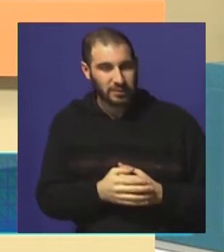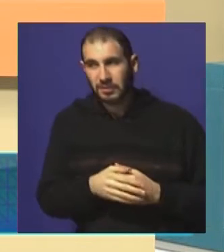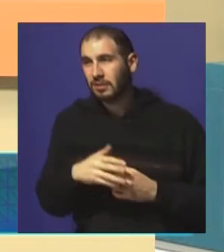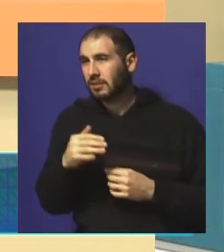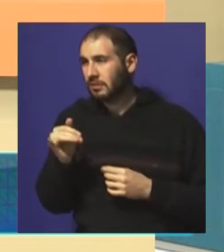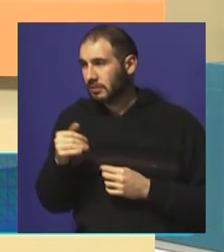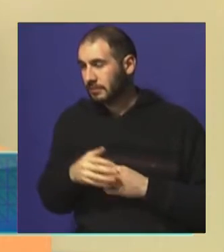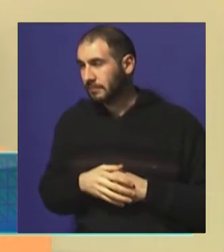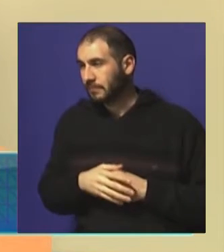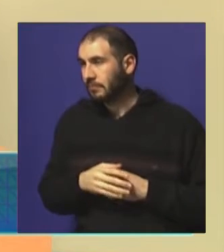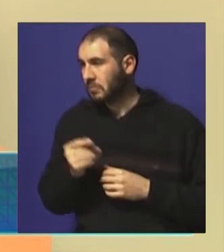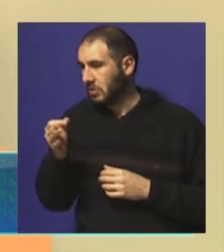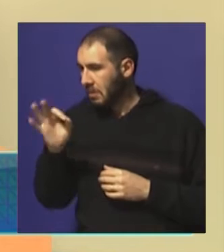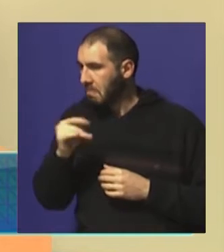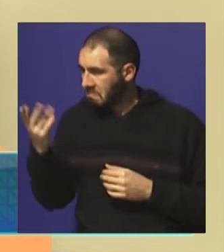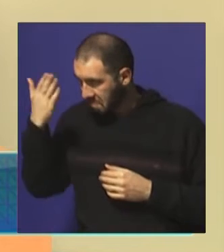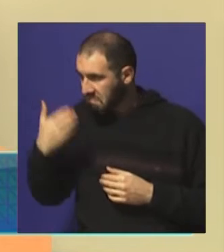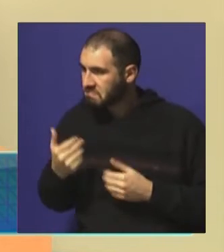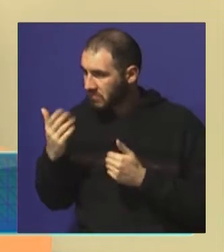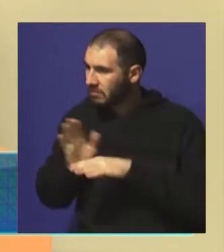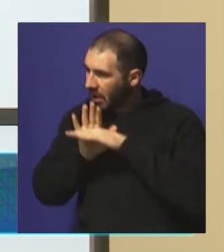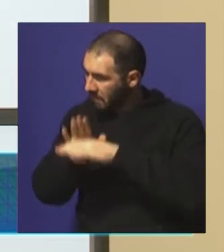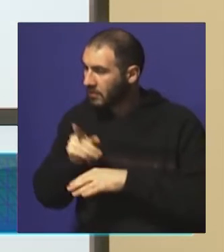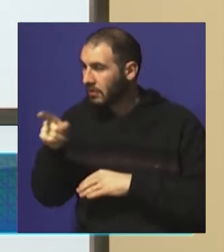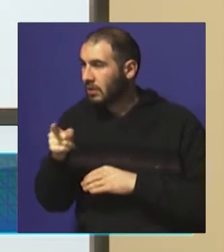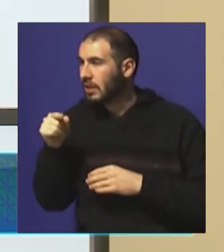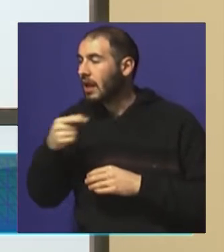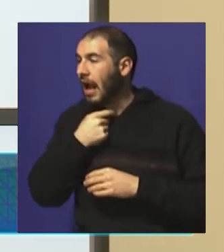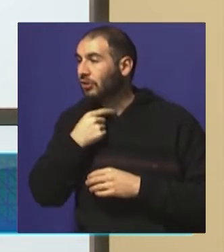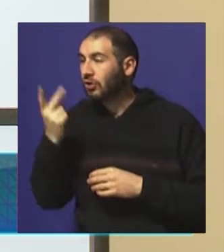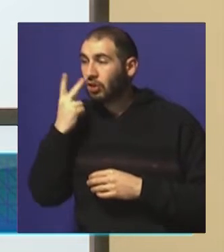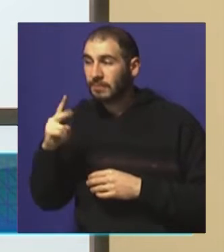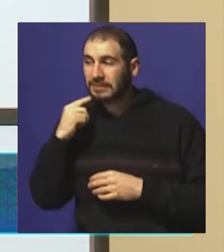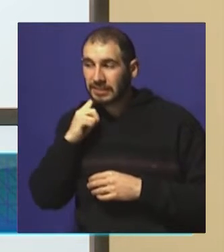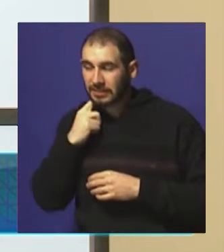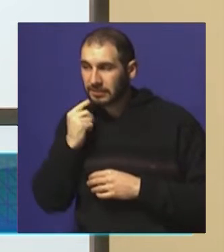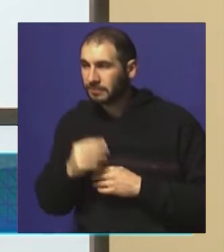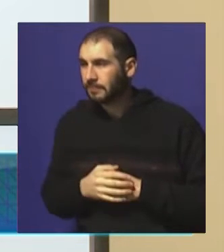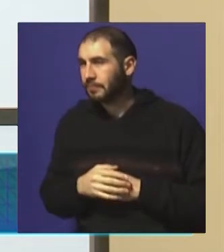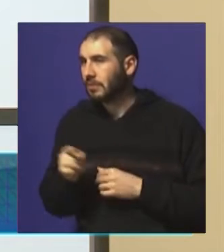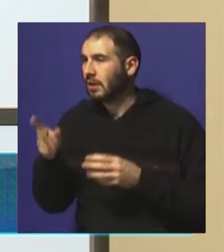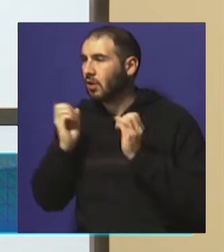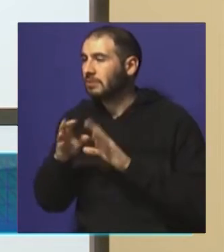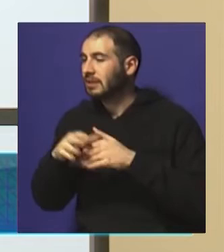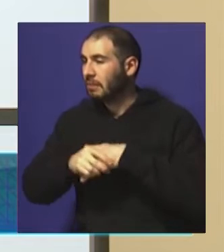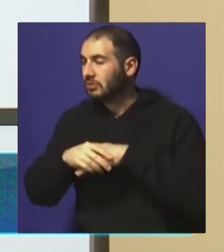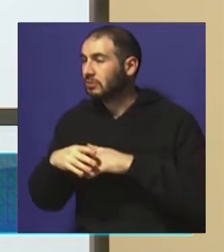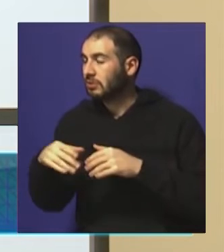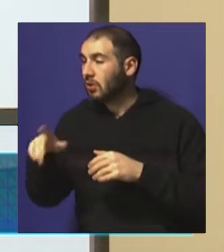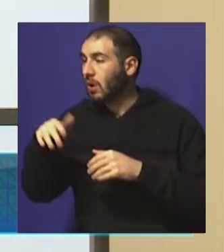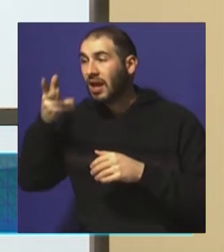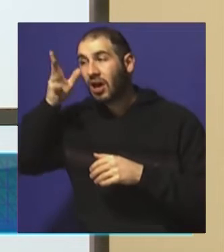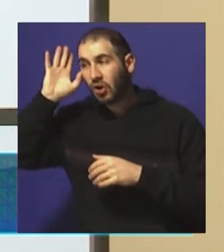Perfecto tu comentario, Gastón. Es más, lo avalo. Esto pasó en agosto del 2013, cuando se arma un amistoso en el Olímpico de